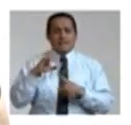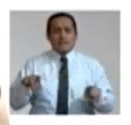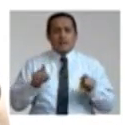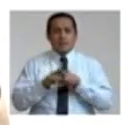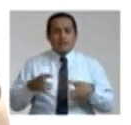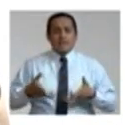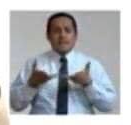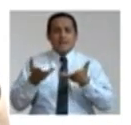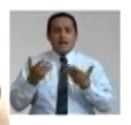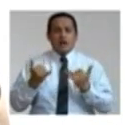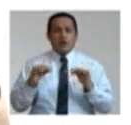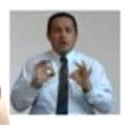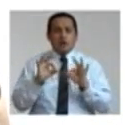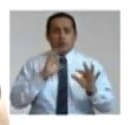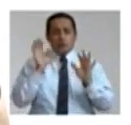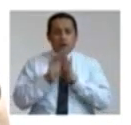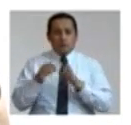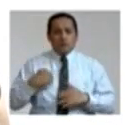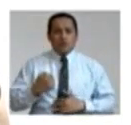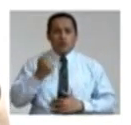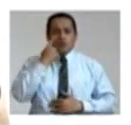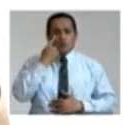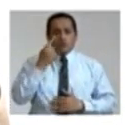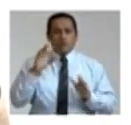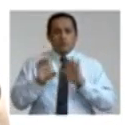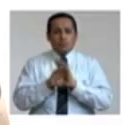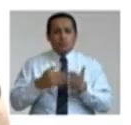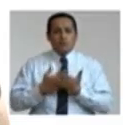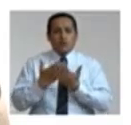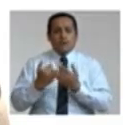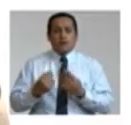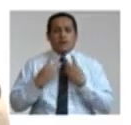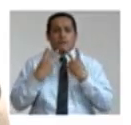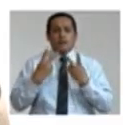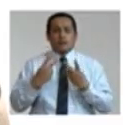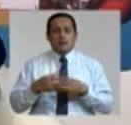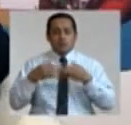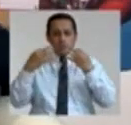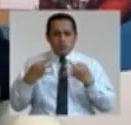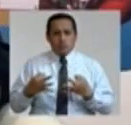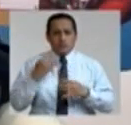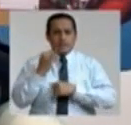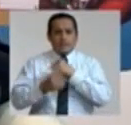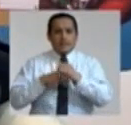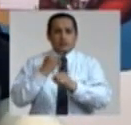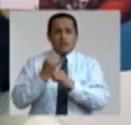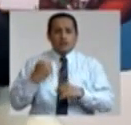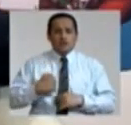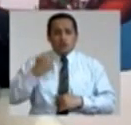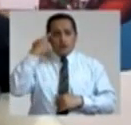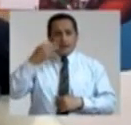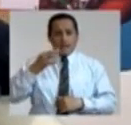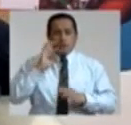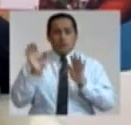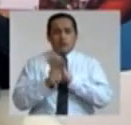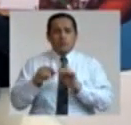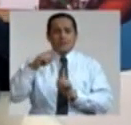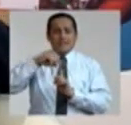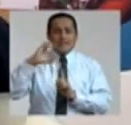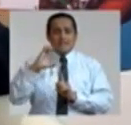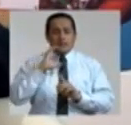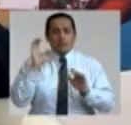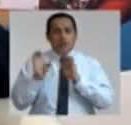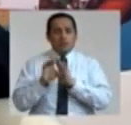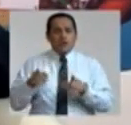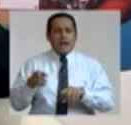les concede o en todo caso reconoce esa pretensión. Es absolutamente razonable. Yo creo que el